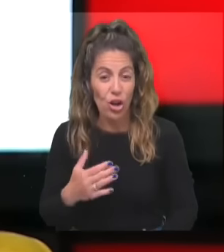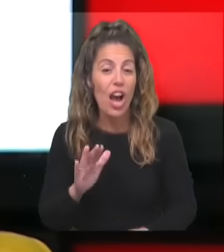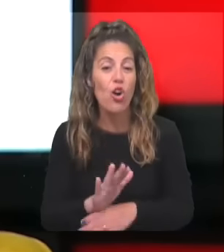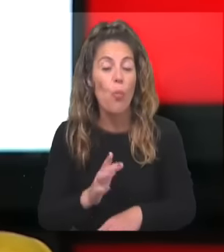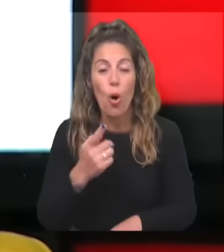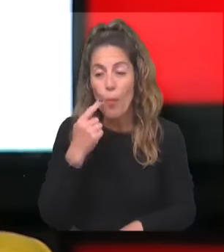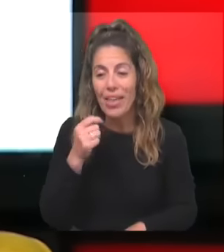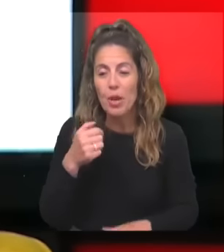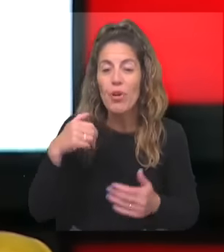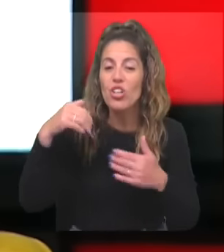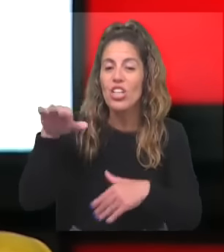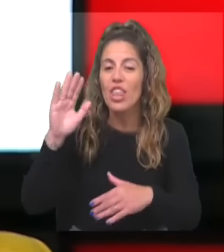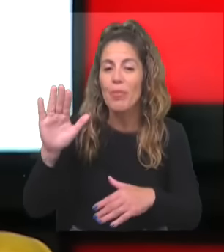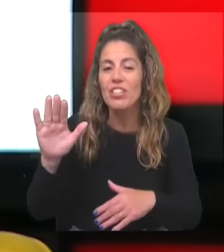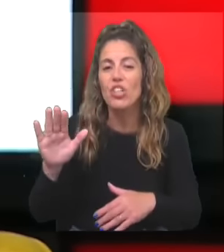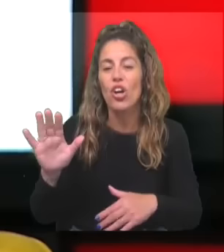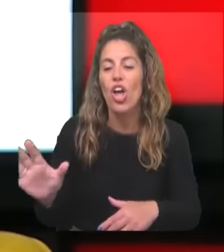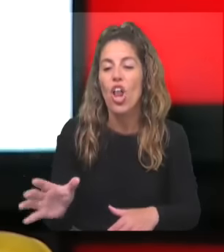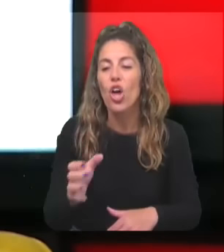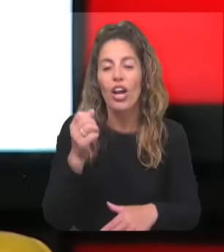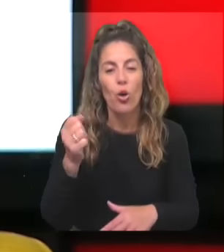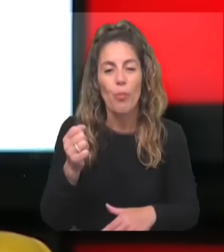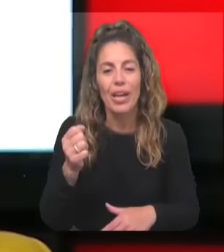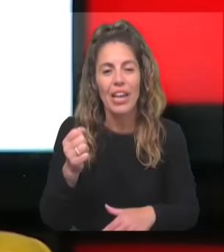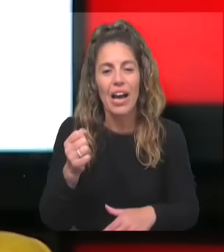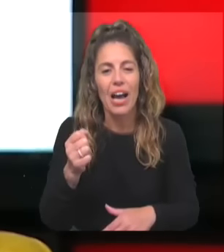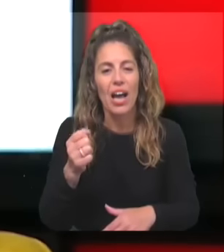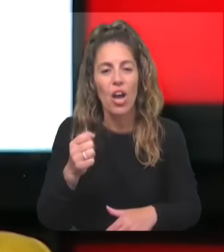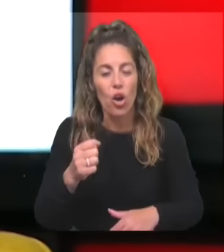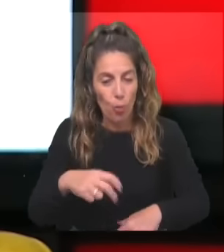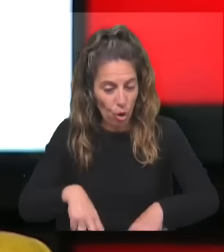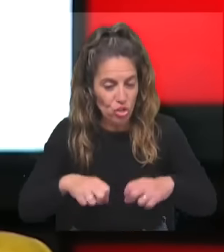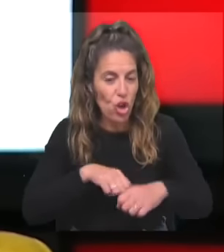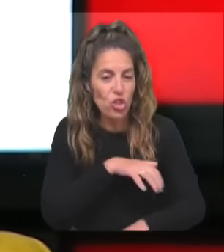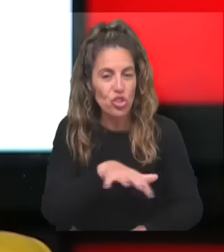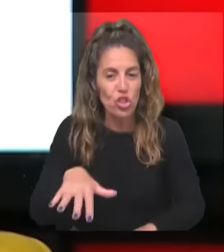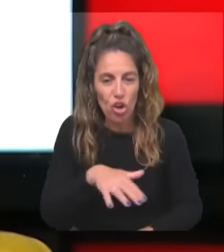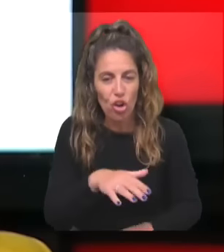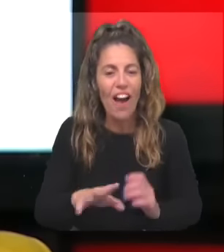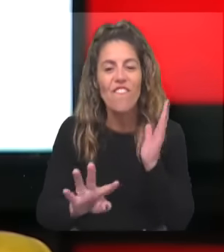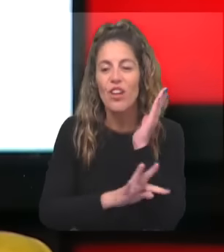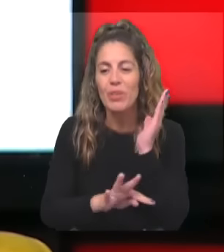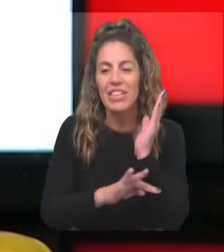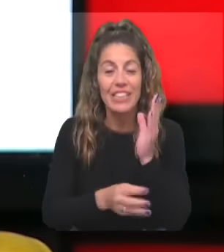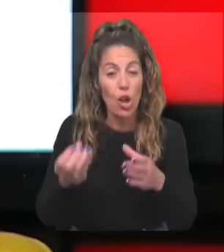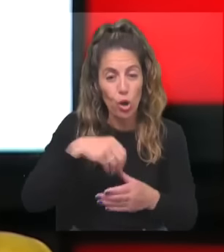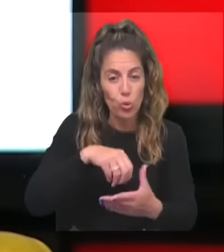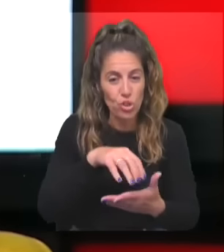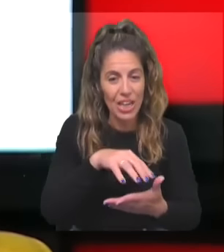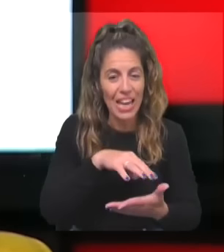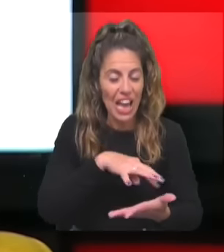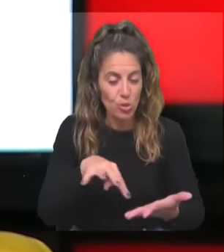de mayor, lo recupera como socióloga, feminista, en sus lecturas, en sus textos. Entonces